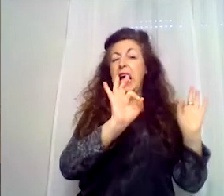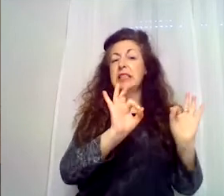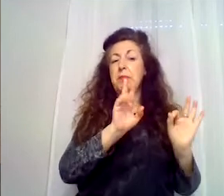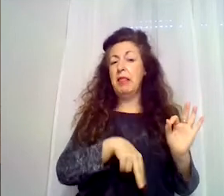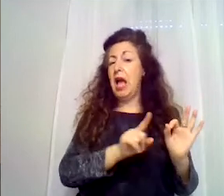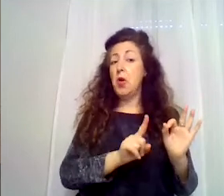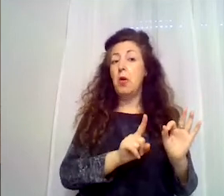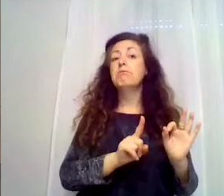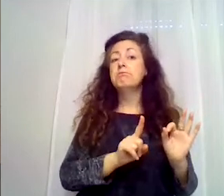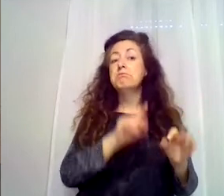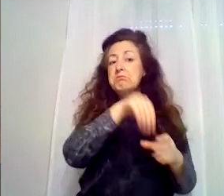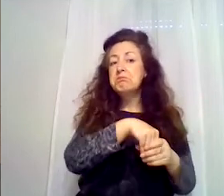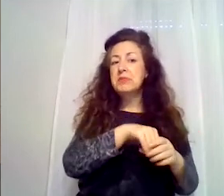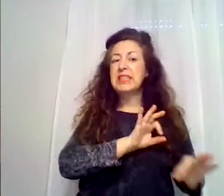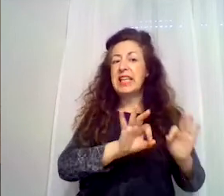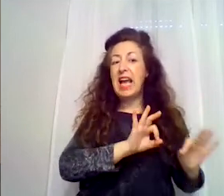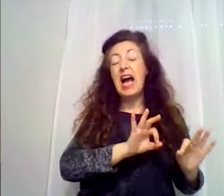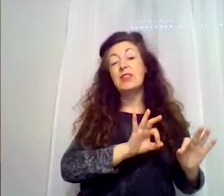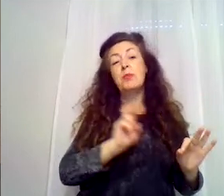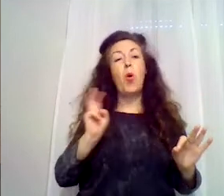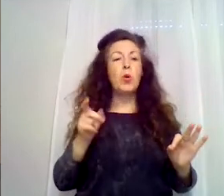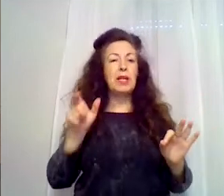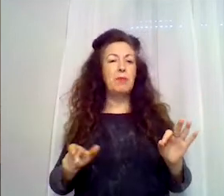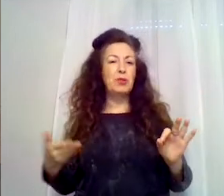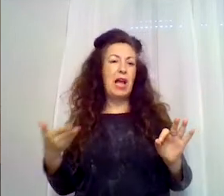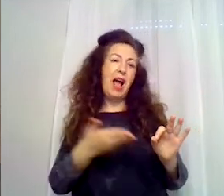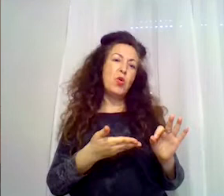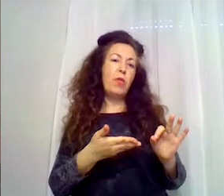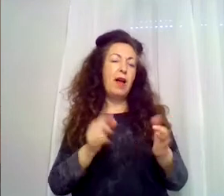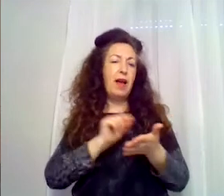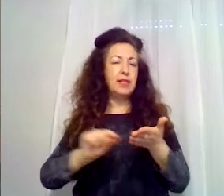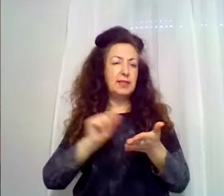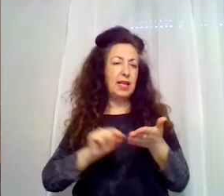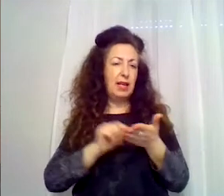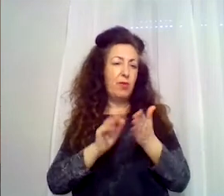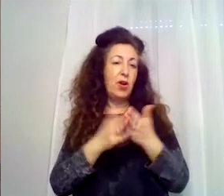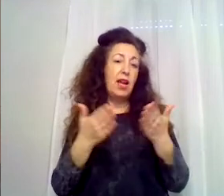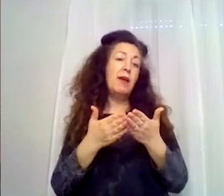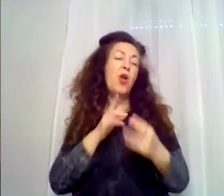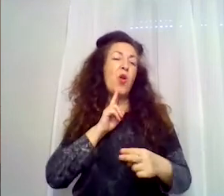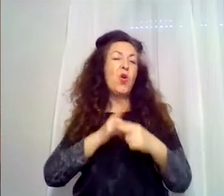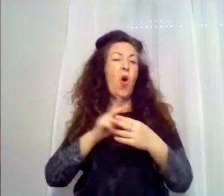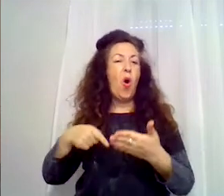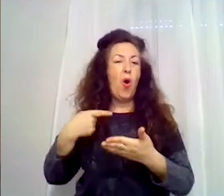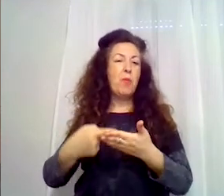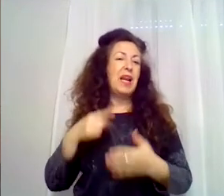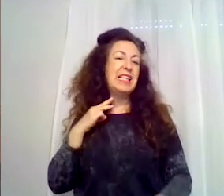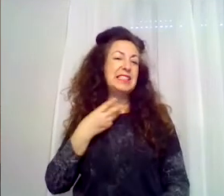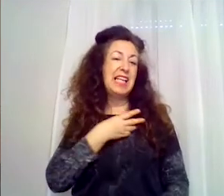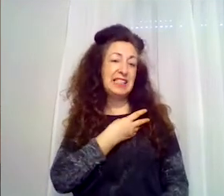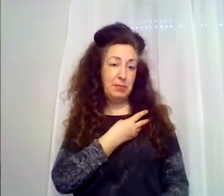es más bien el final. Pero, digamos, la teoría que él ha